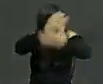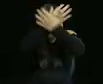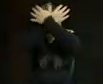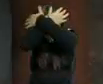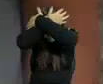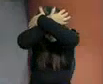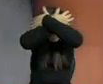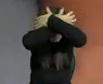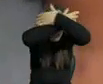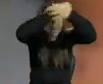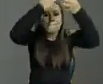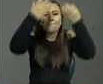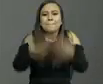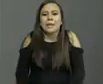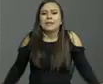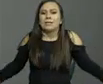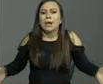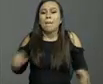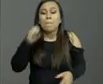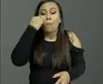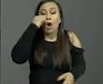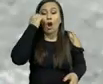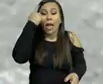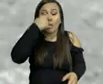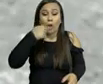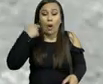podía porque estaba tirada en el piso de